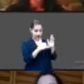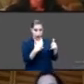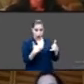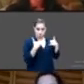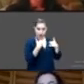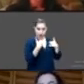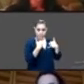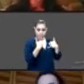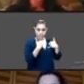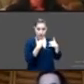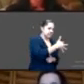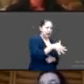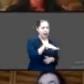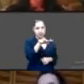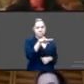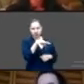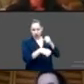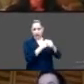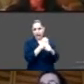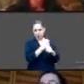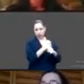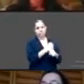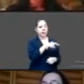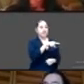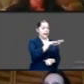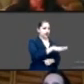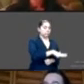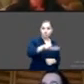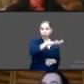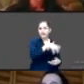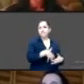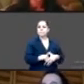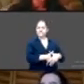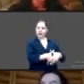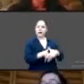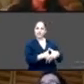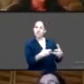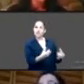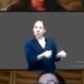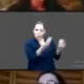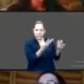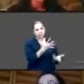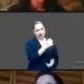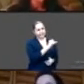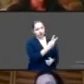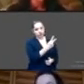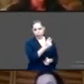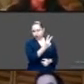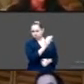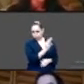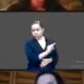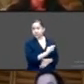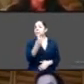años de edad. Este es en el caso de las adolescentes, donde contamos con encuestas y con información a partir